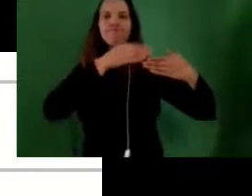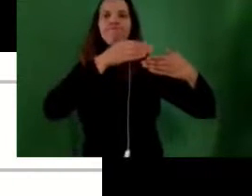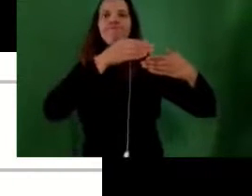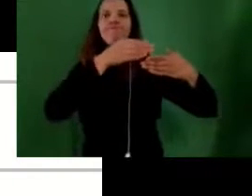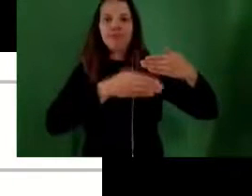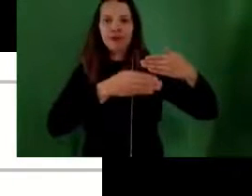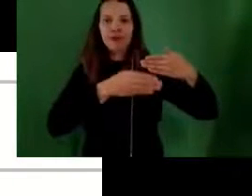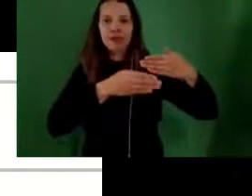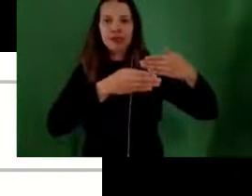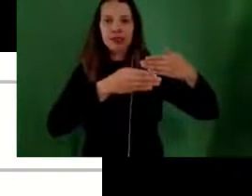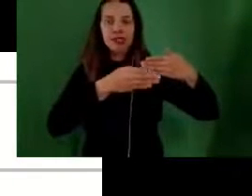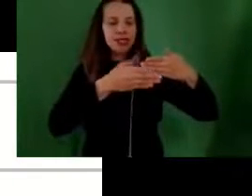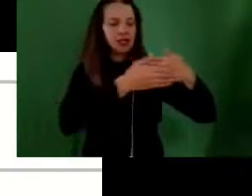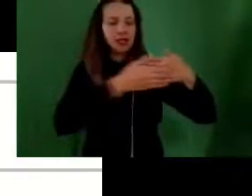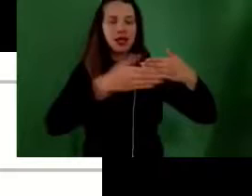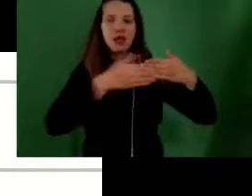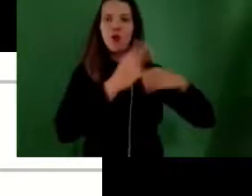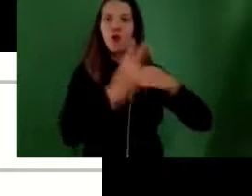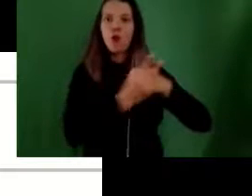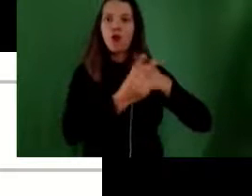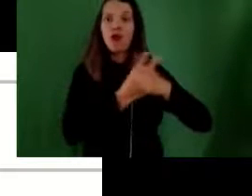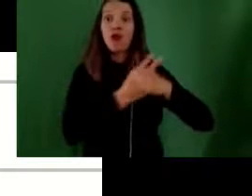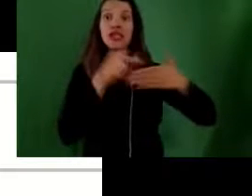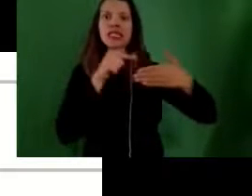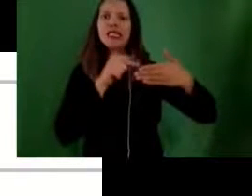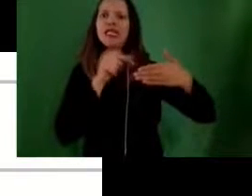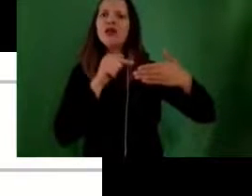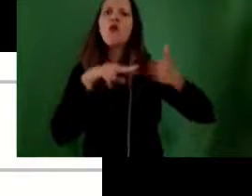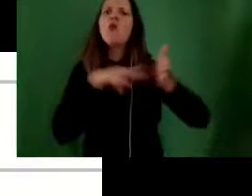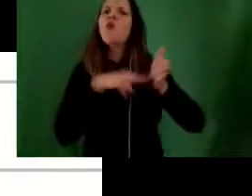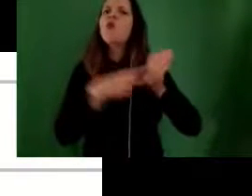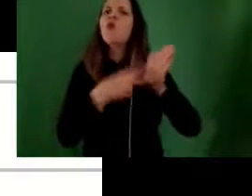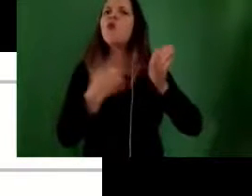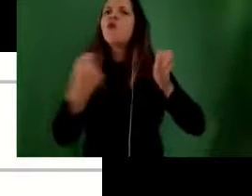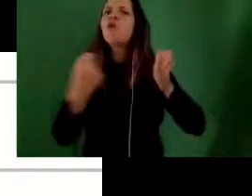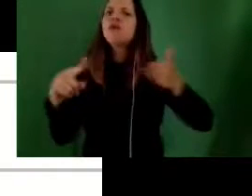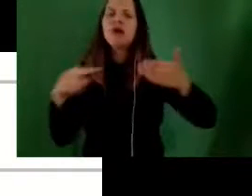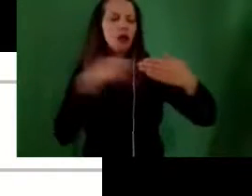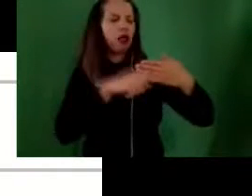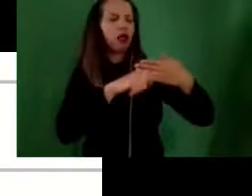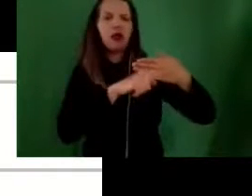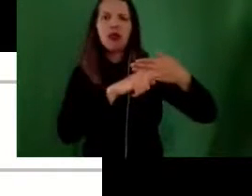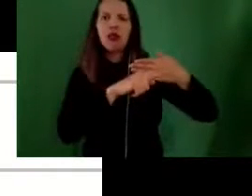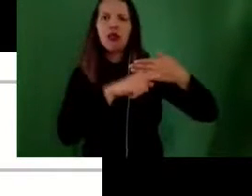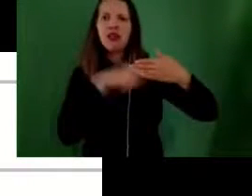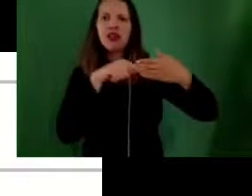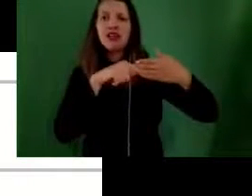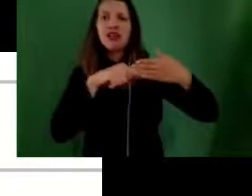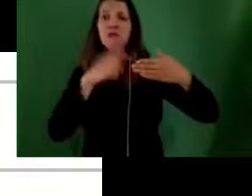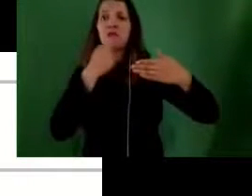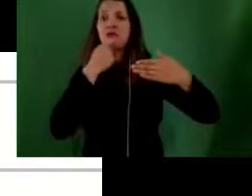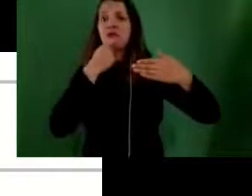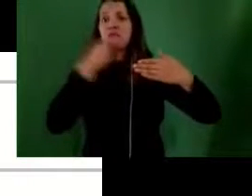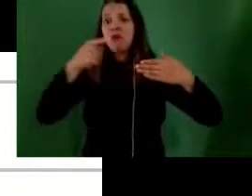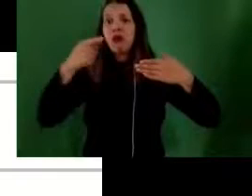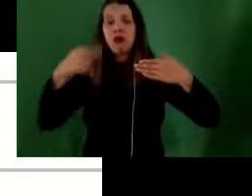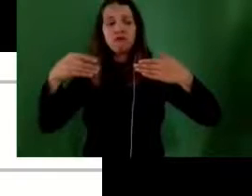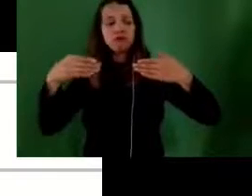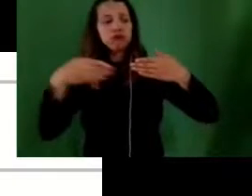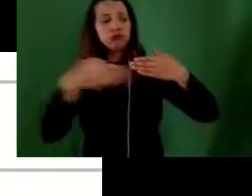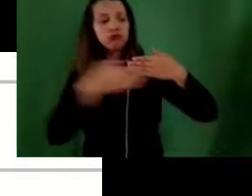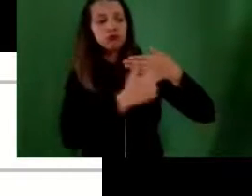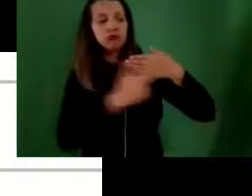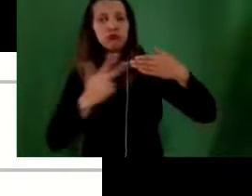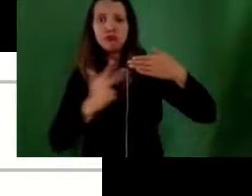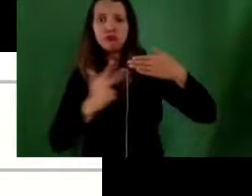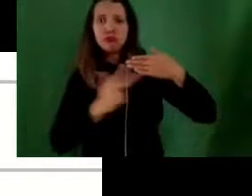sótanos. ¿Y qué es lo que pasa? Inutiliza totalmente la posibilidad de usar esa vereda porque, como ustedes verán, el espacio que